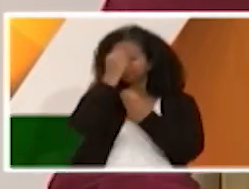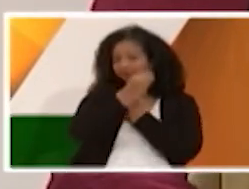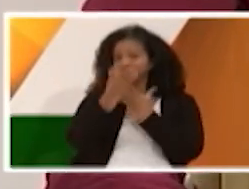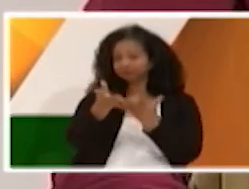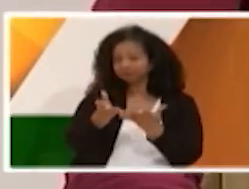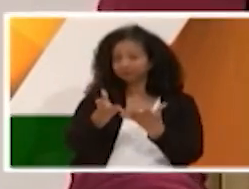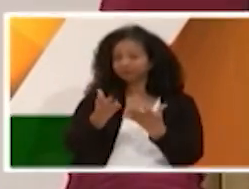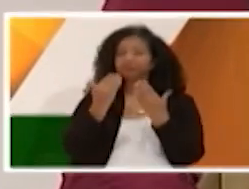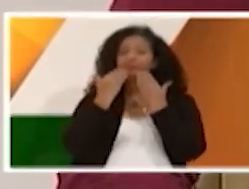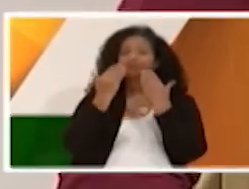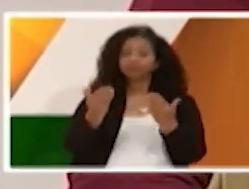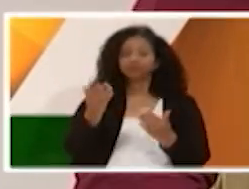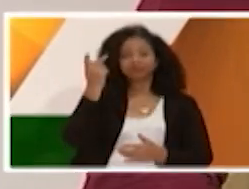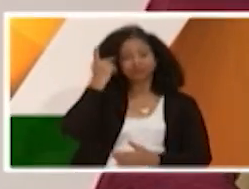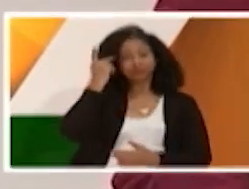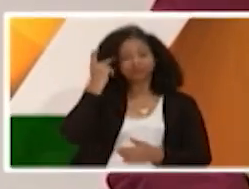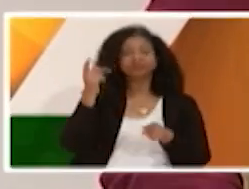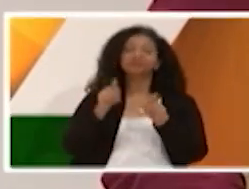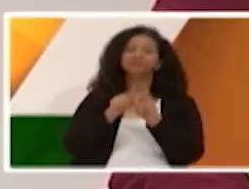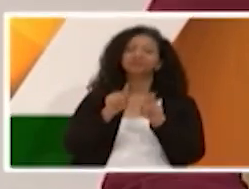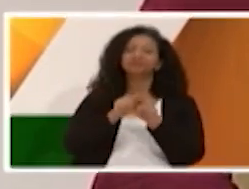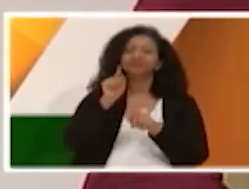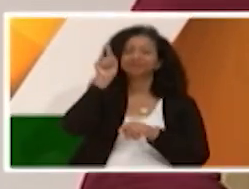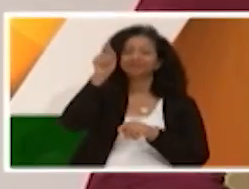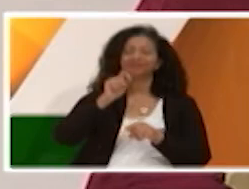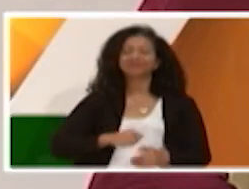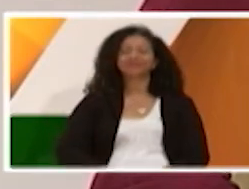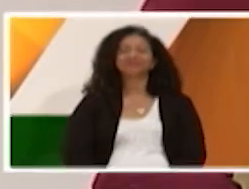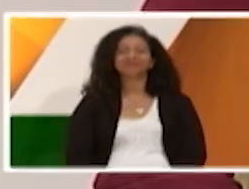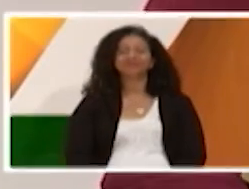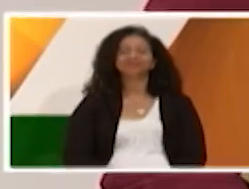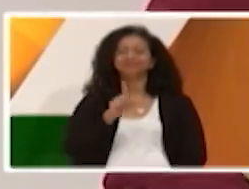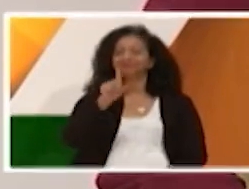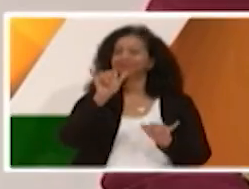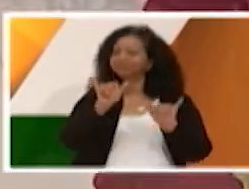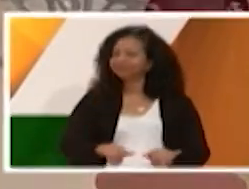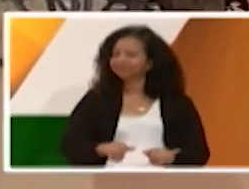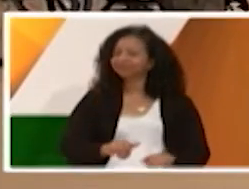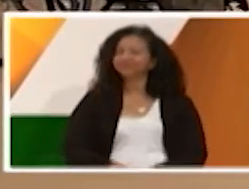compartir. Gracias a Pedro Pablo también, que se quedó por allá solito. No se mueva de ahí.